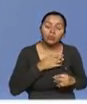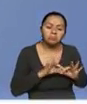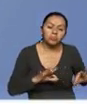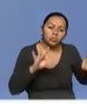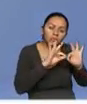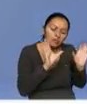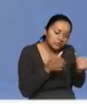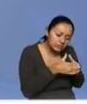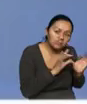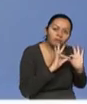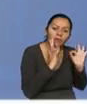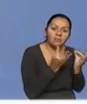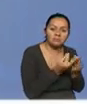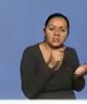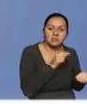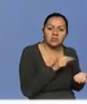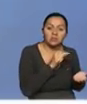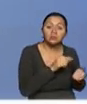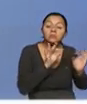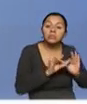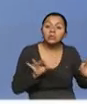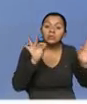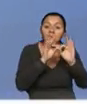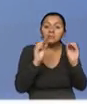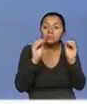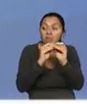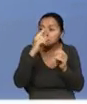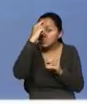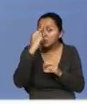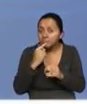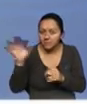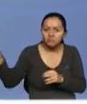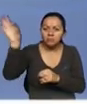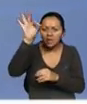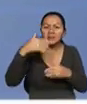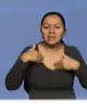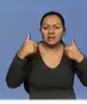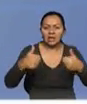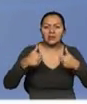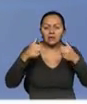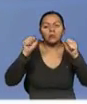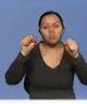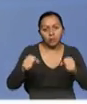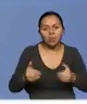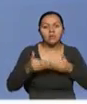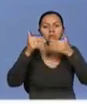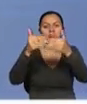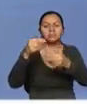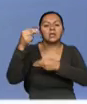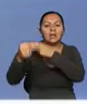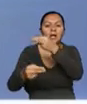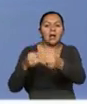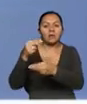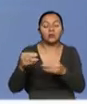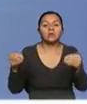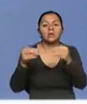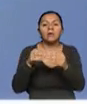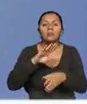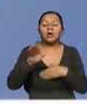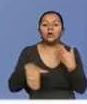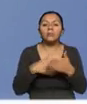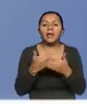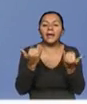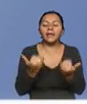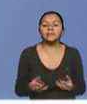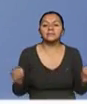familia y, sobre todo, existen valiosos cuadros de Alianza País que pueden tomar la posta y seguramente lo harán mejor de lo que